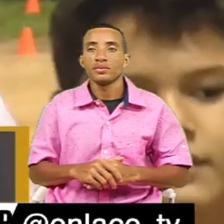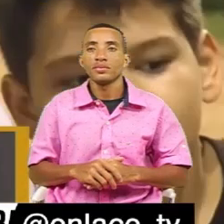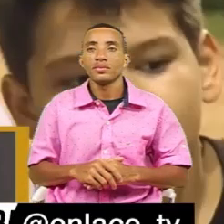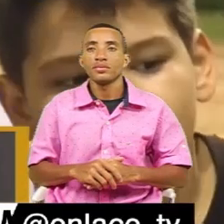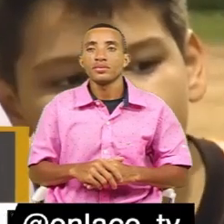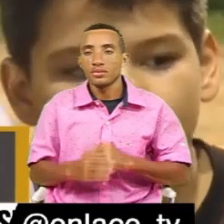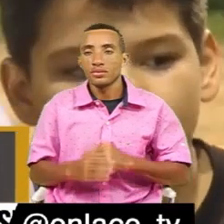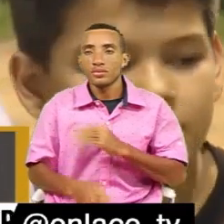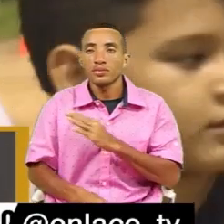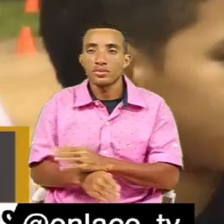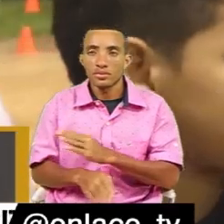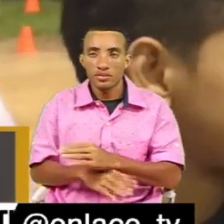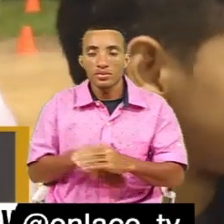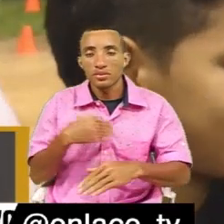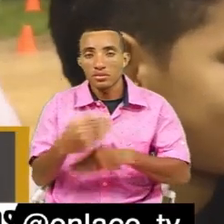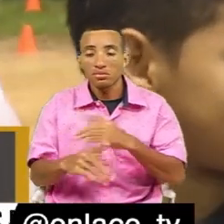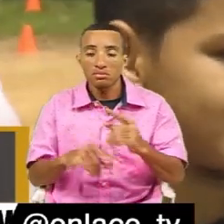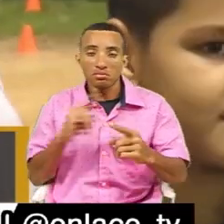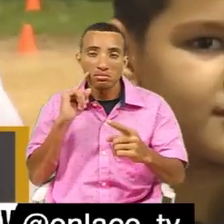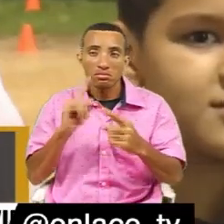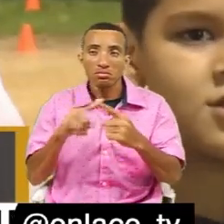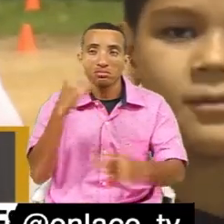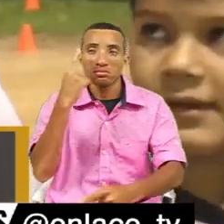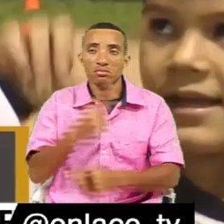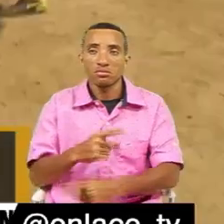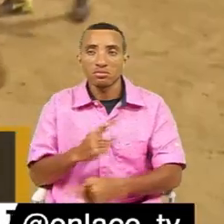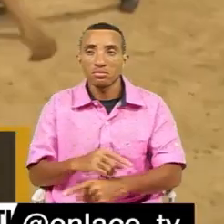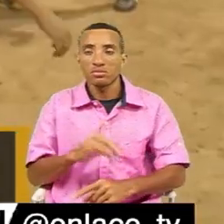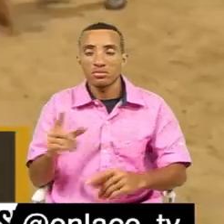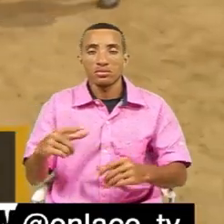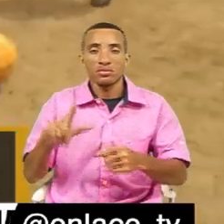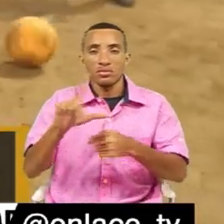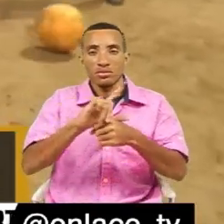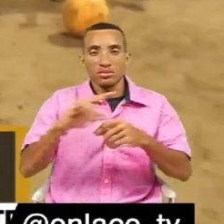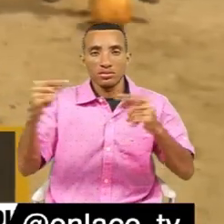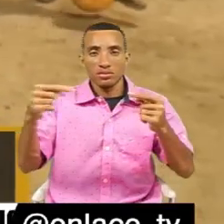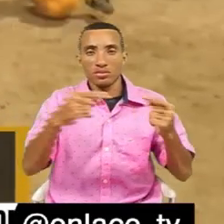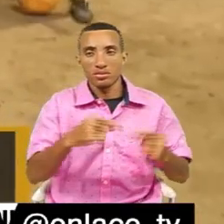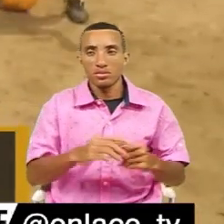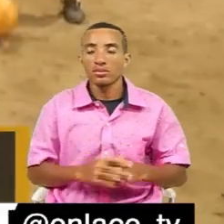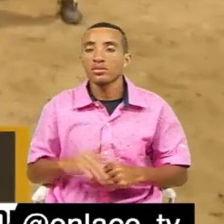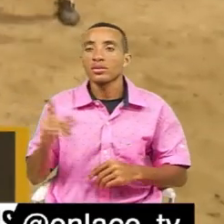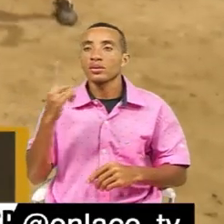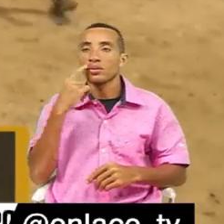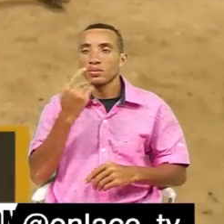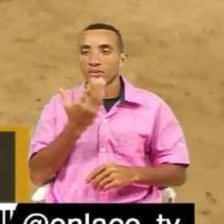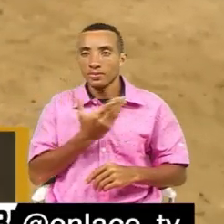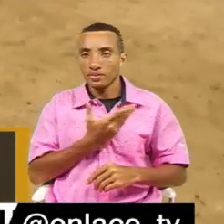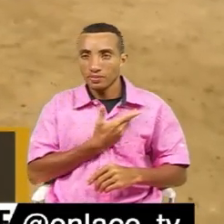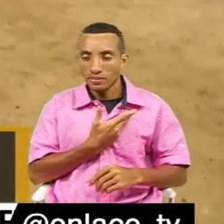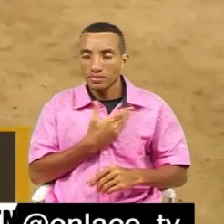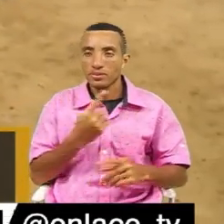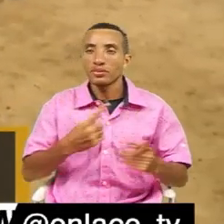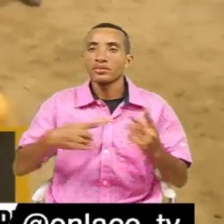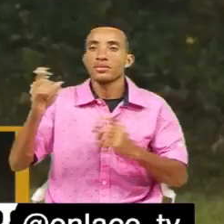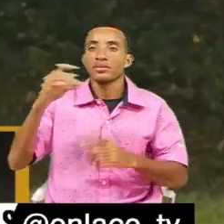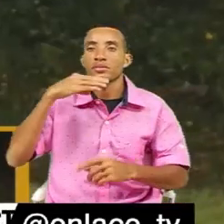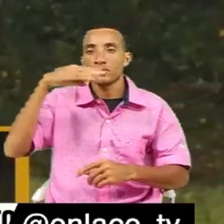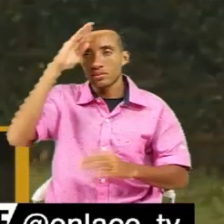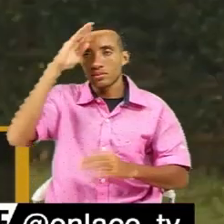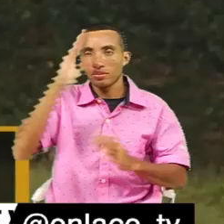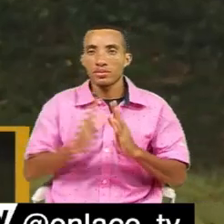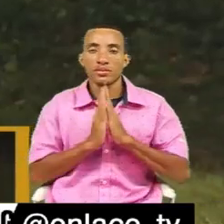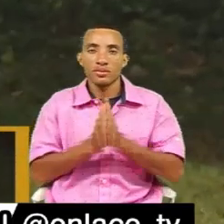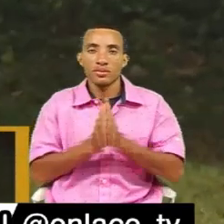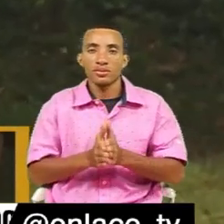Se nos están dando los resultados, no había en los torneos municipales. El club y sus padres de familia planean viajar a Medellín en diciembre con el propósito